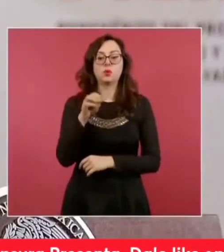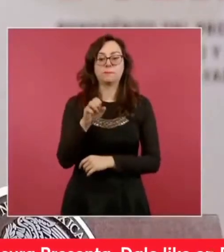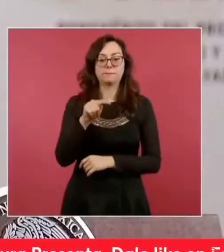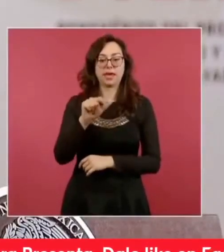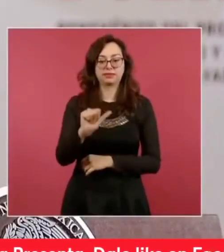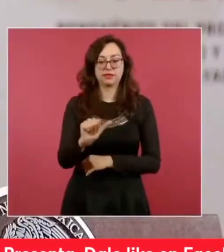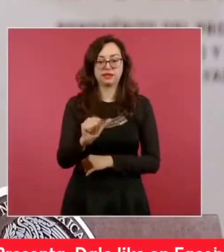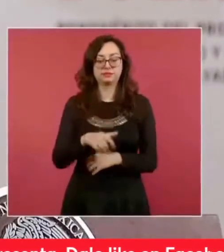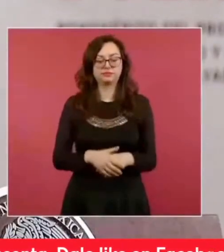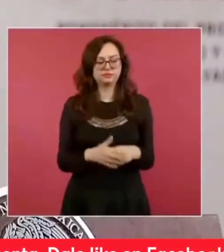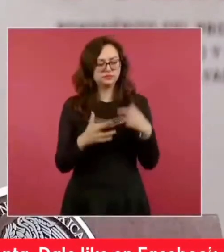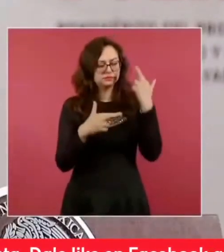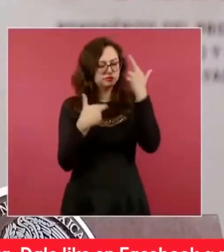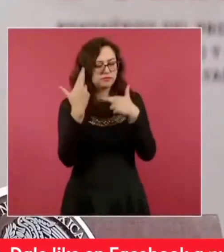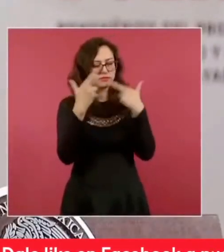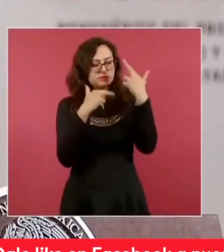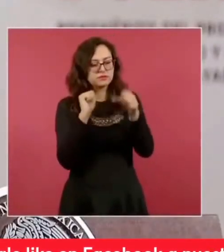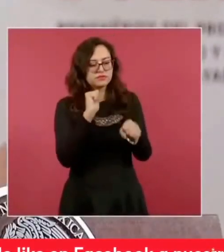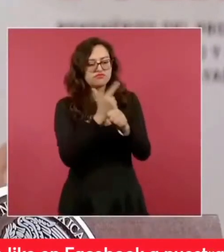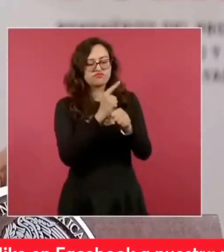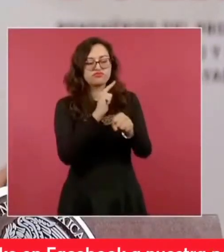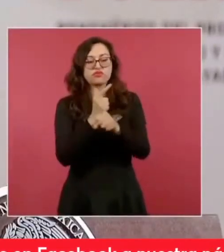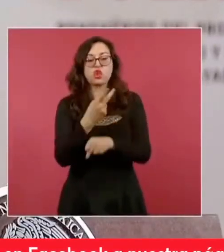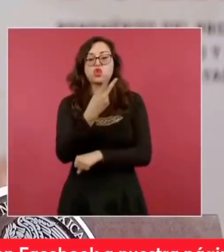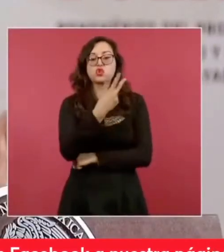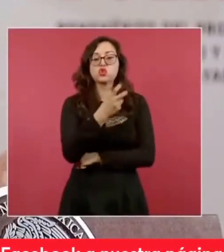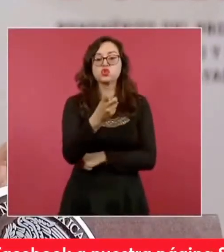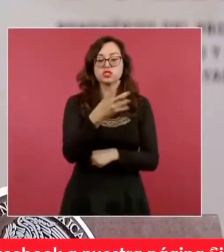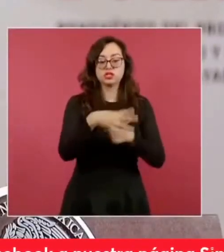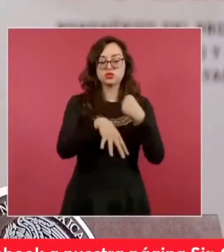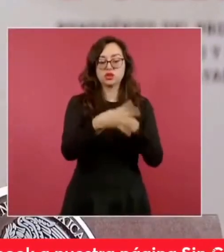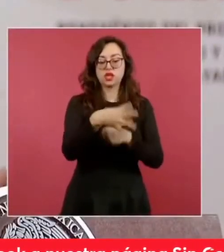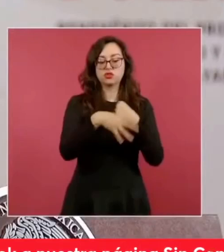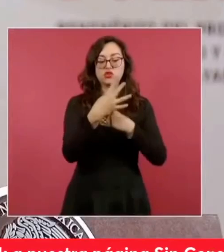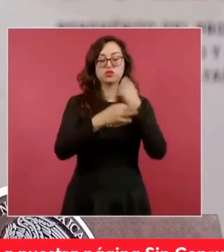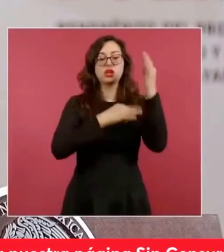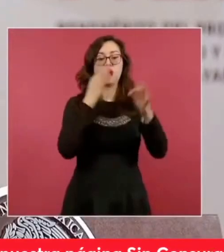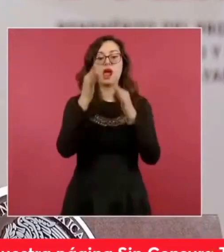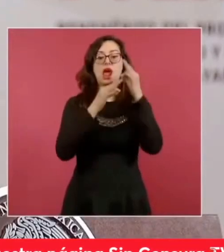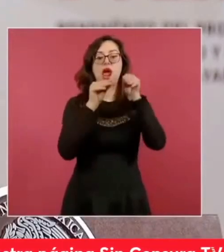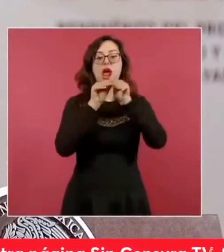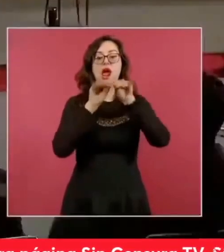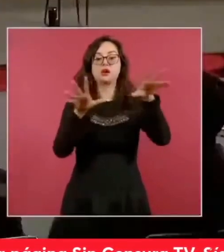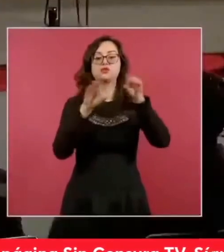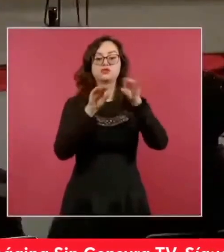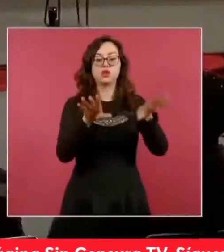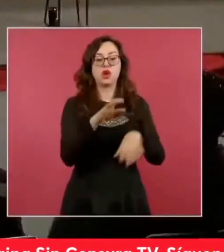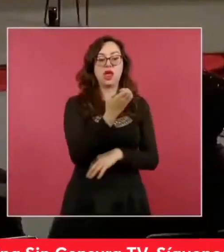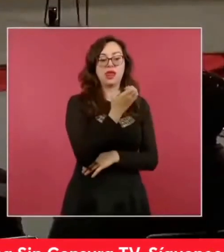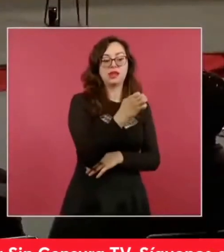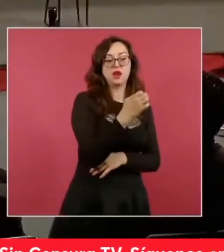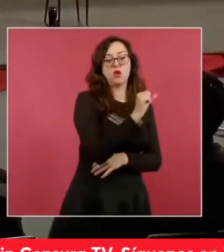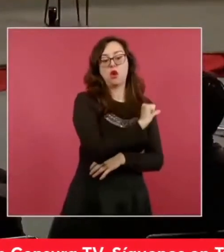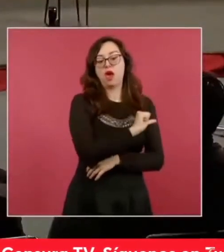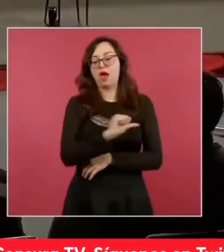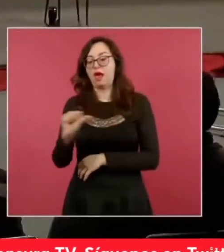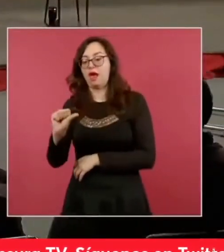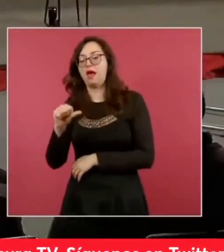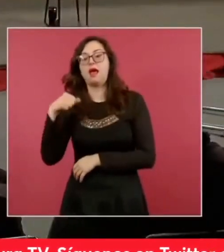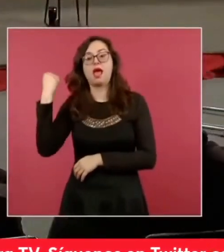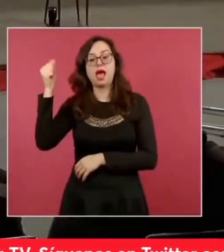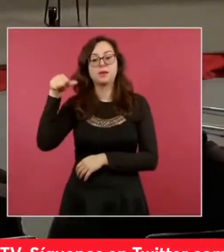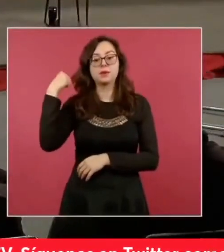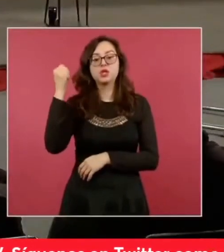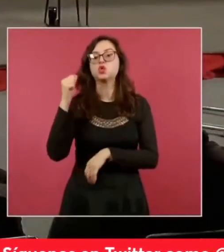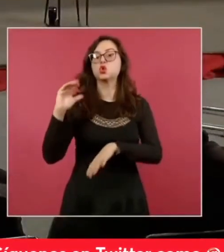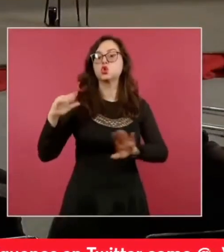se encontraron 214 anuncios entre el 30 de enero y lo que va de abril, donde se ataca a los